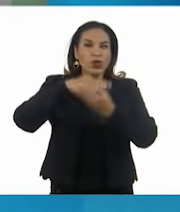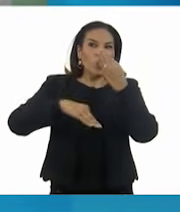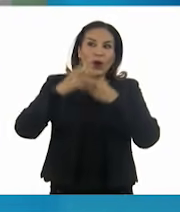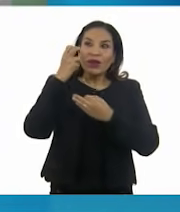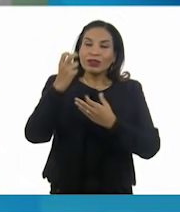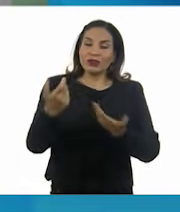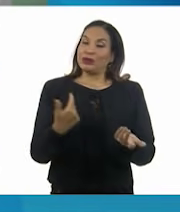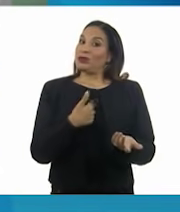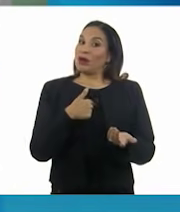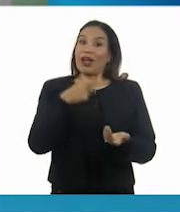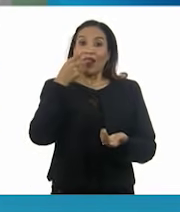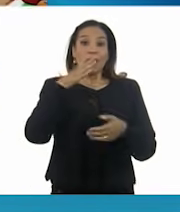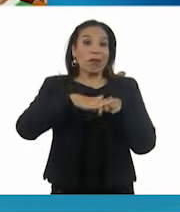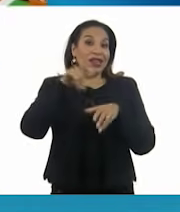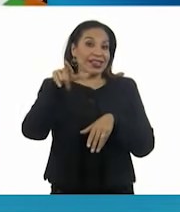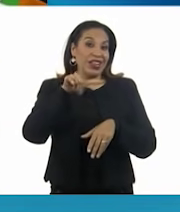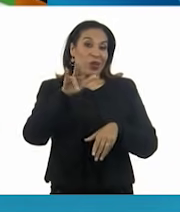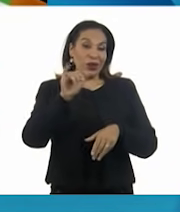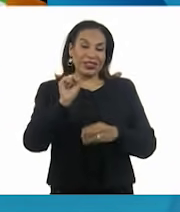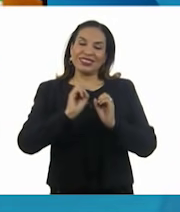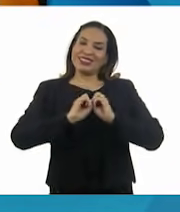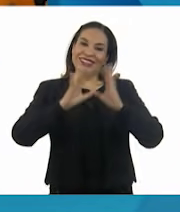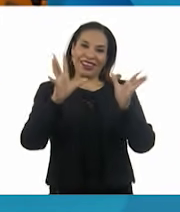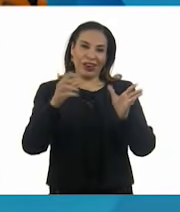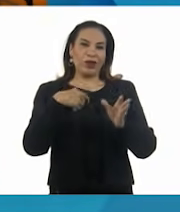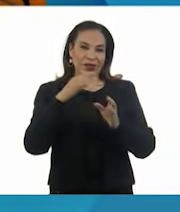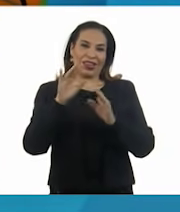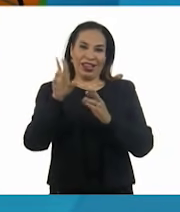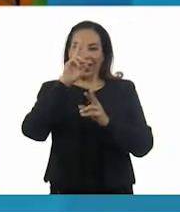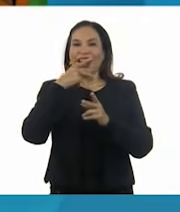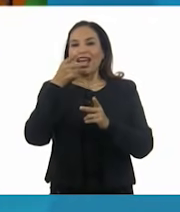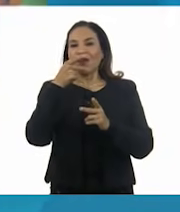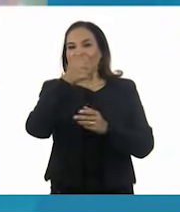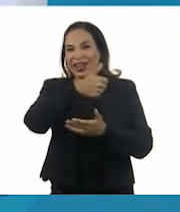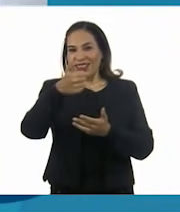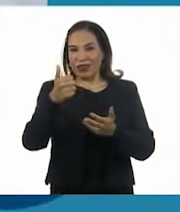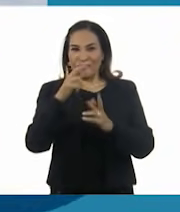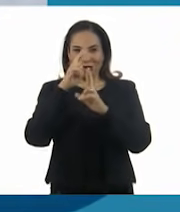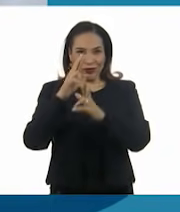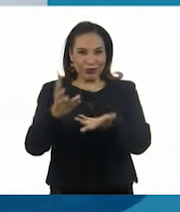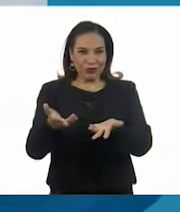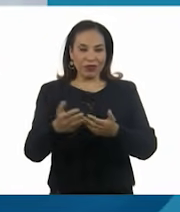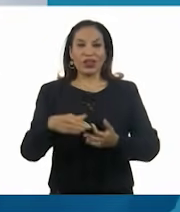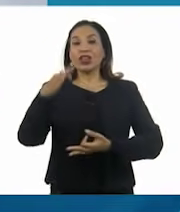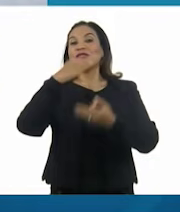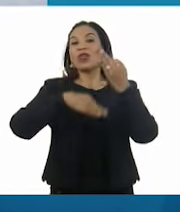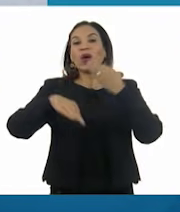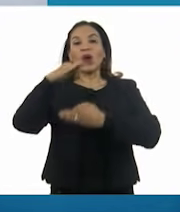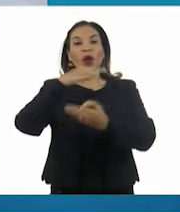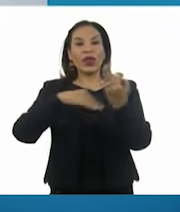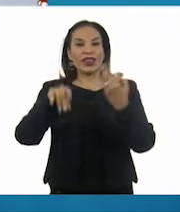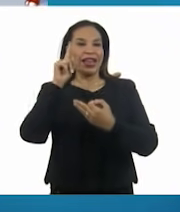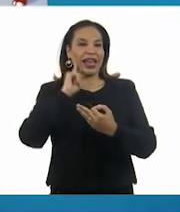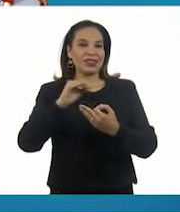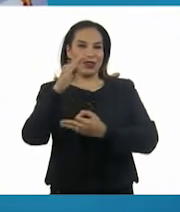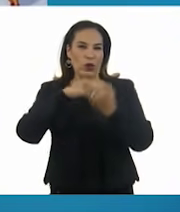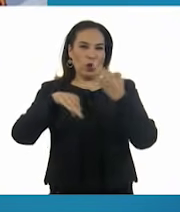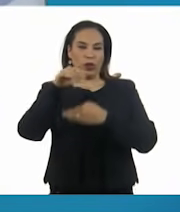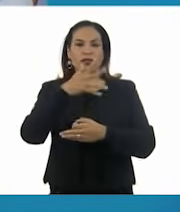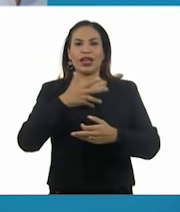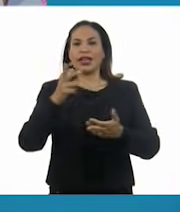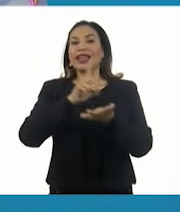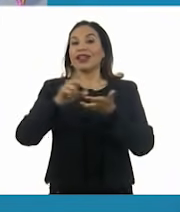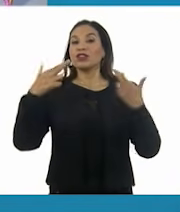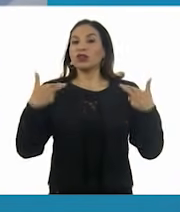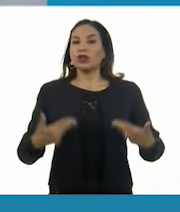esto, hasta voy a hablar más que Luis. Claro, también dejándolos hablar a ustedes. Todas y todos tenemos derechos humanos